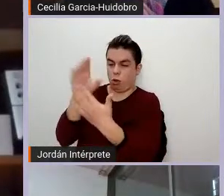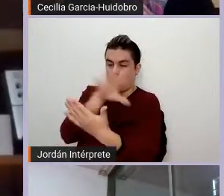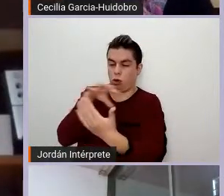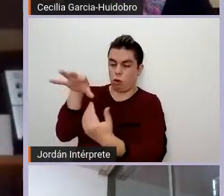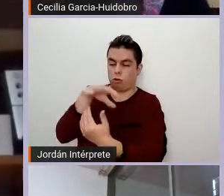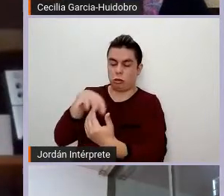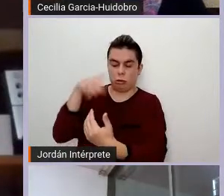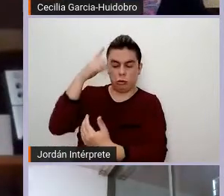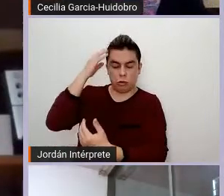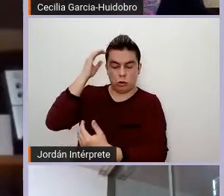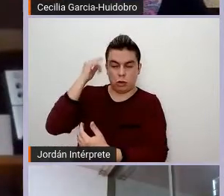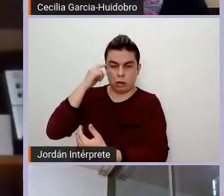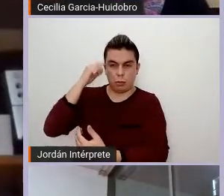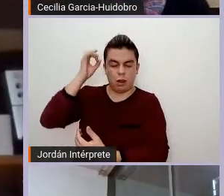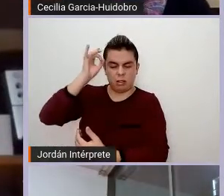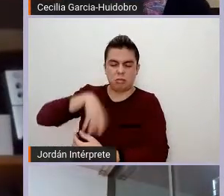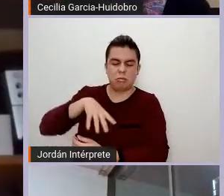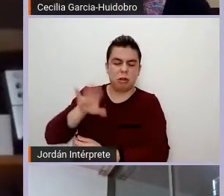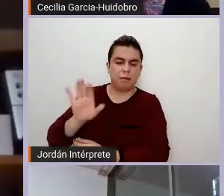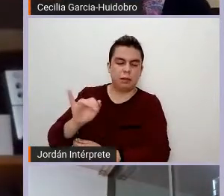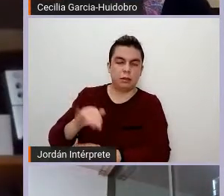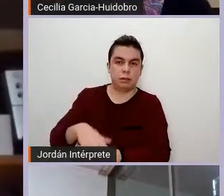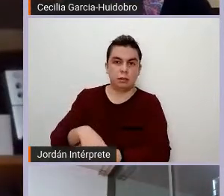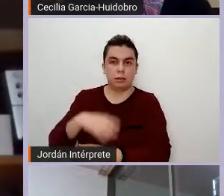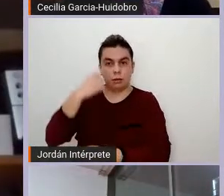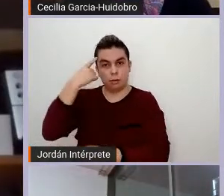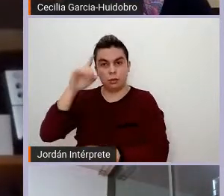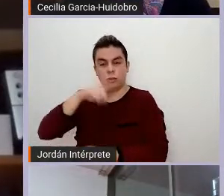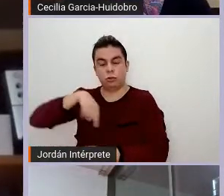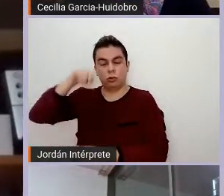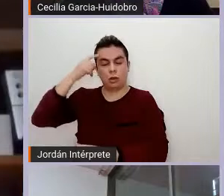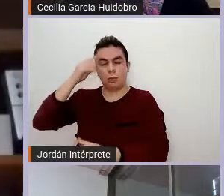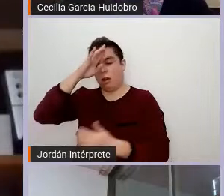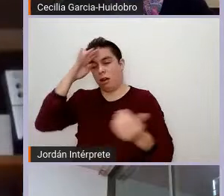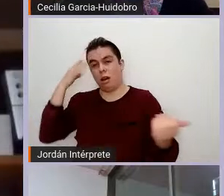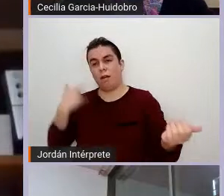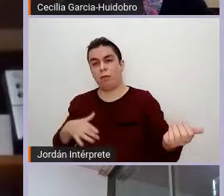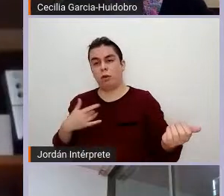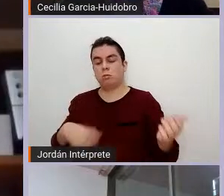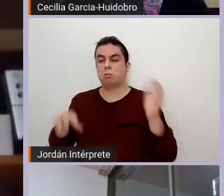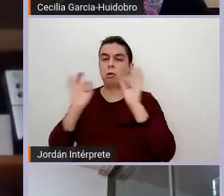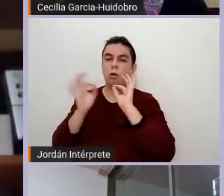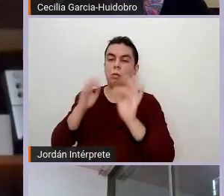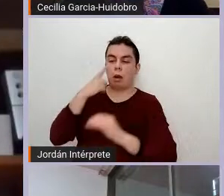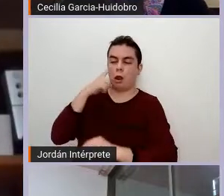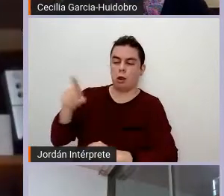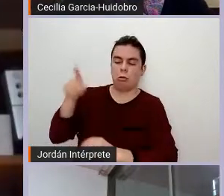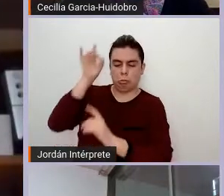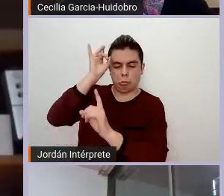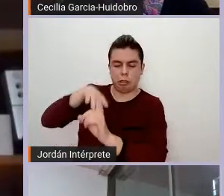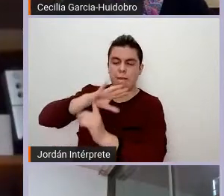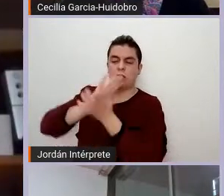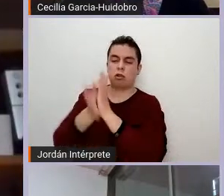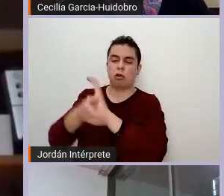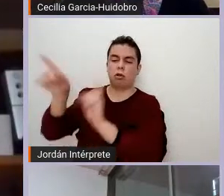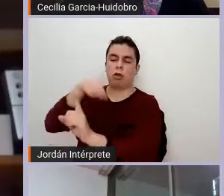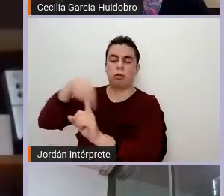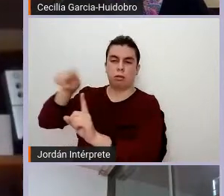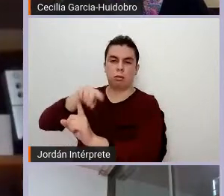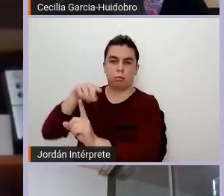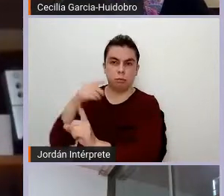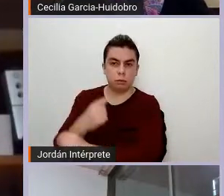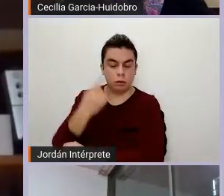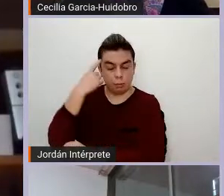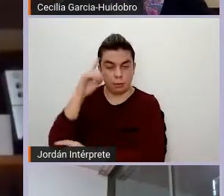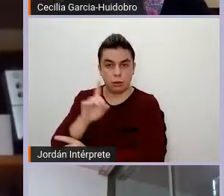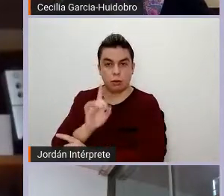sabidas, y Violeta nos parece tan familiar que creemos saberlo todo sobre ella, pero creo que sobre